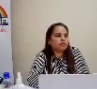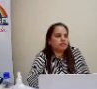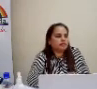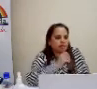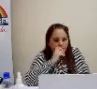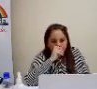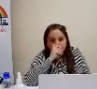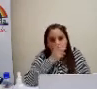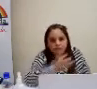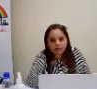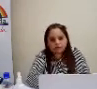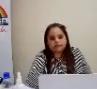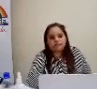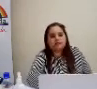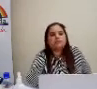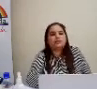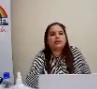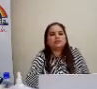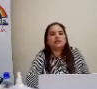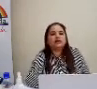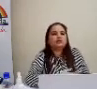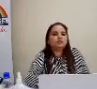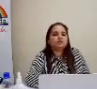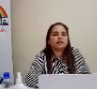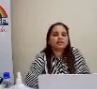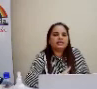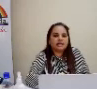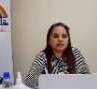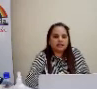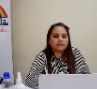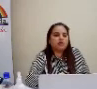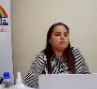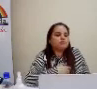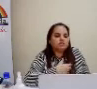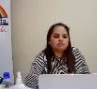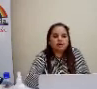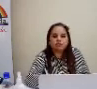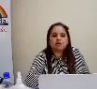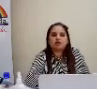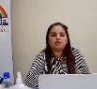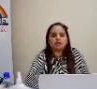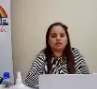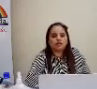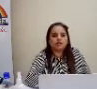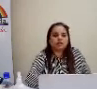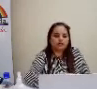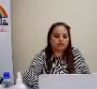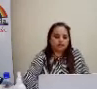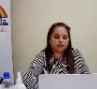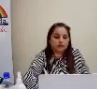no sé, perdió su empleo. Ese es un gatillante, pero hay muchísimas otras causas que